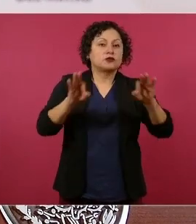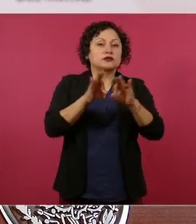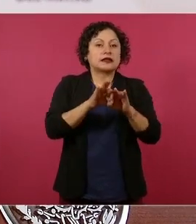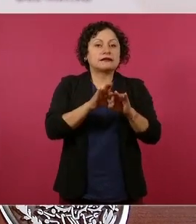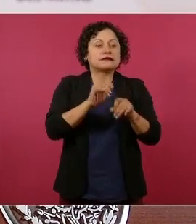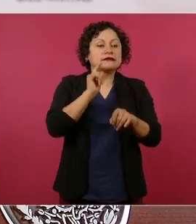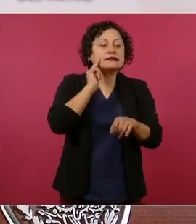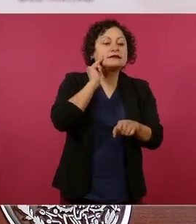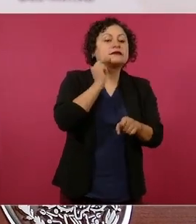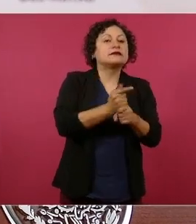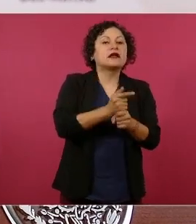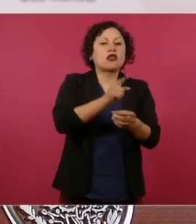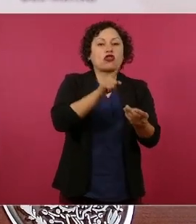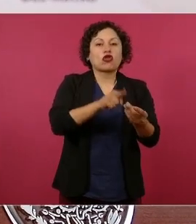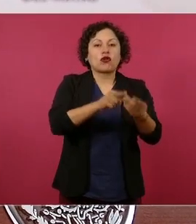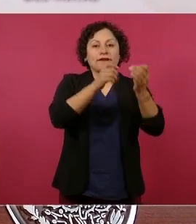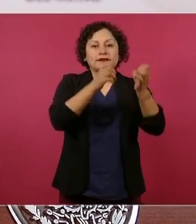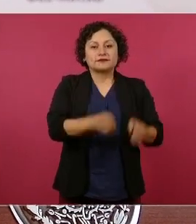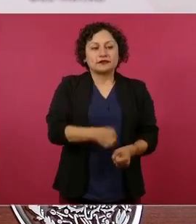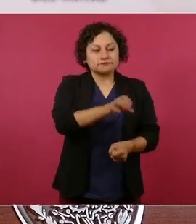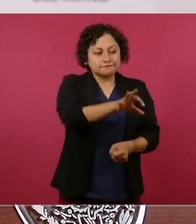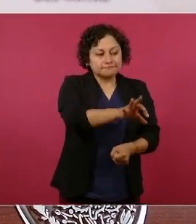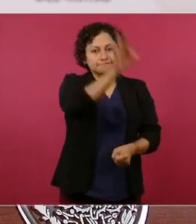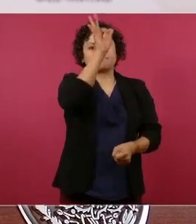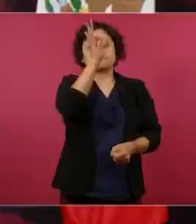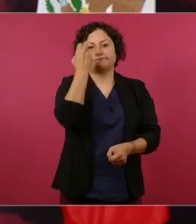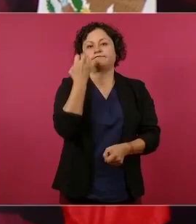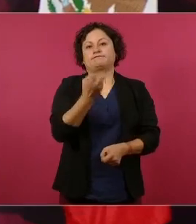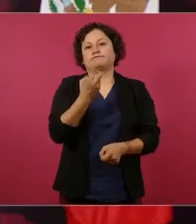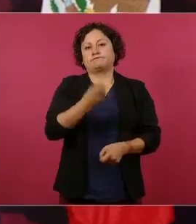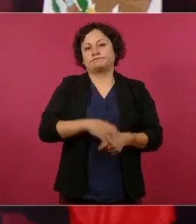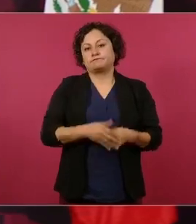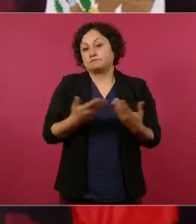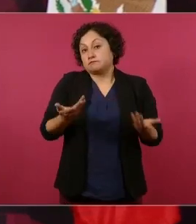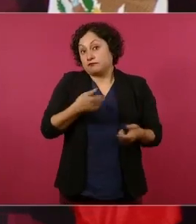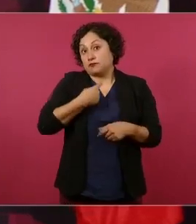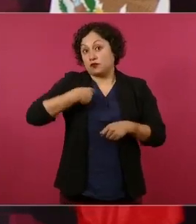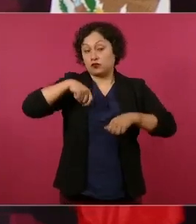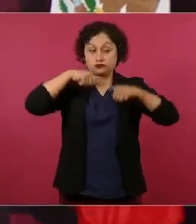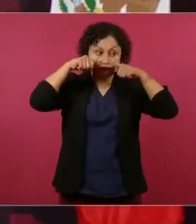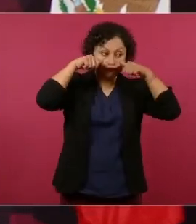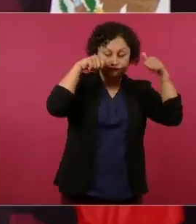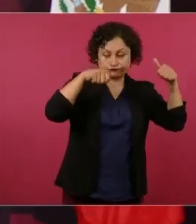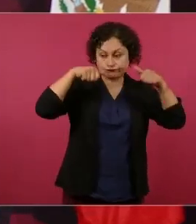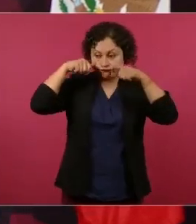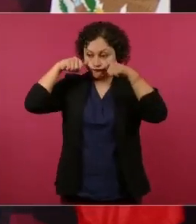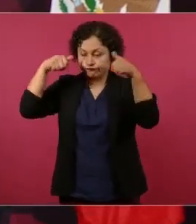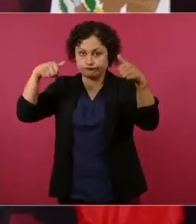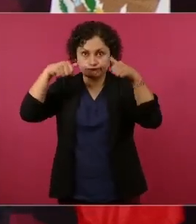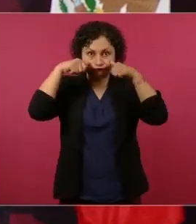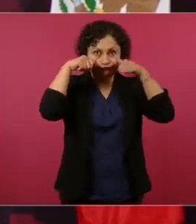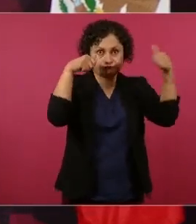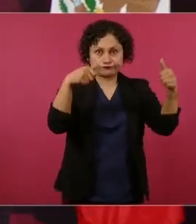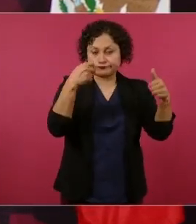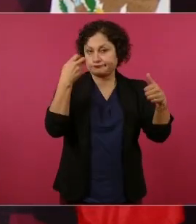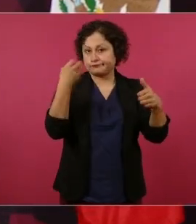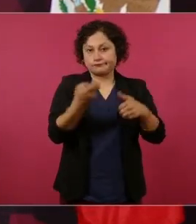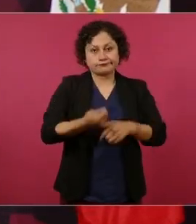Y estamos trabajando en eso. Esa es la prioridad. Ya después